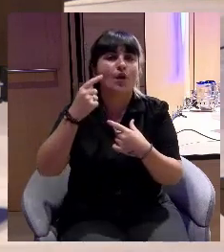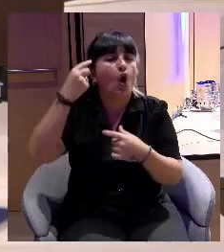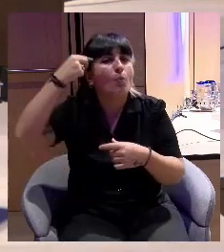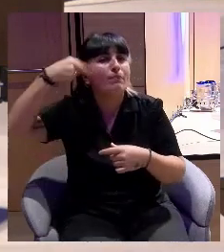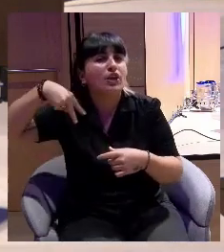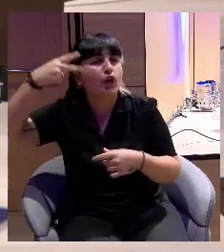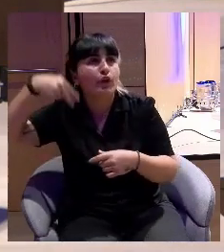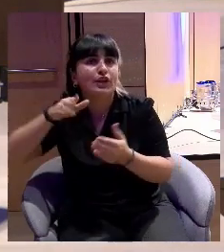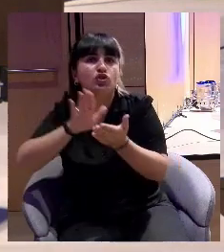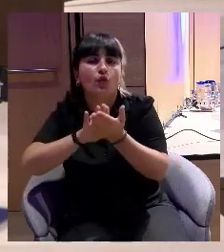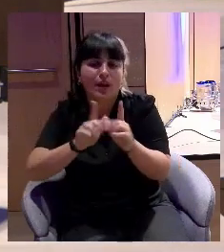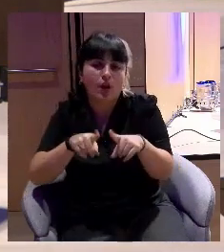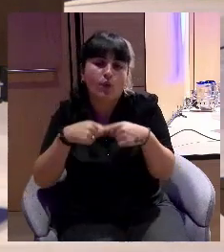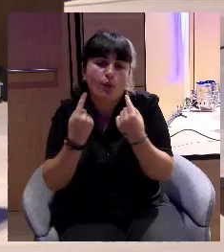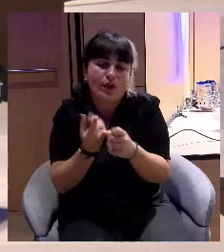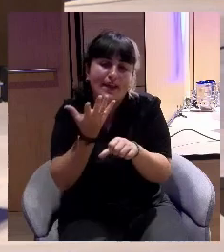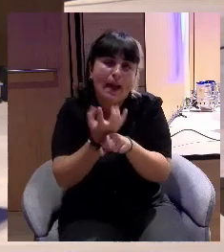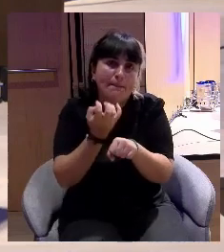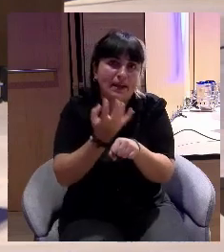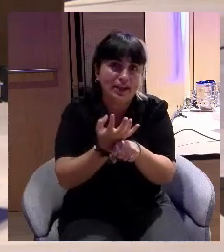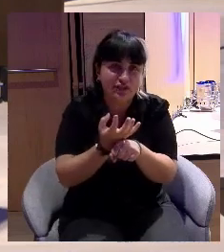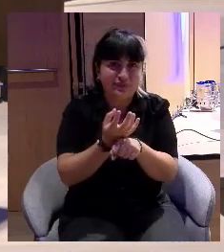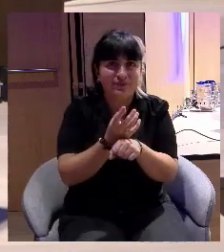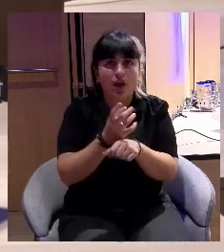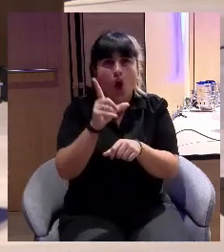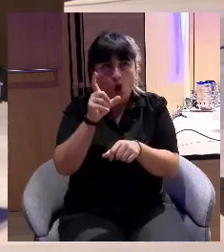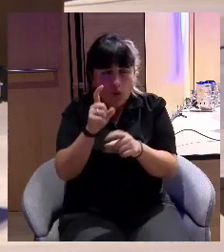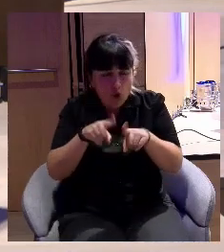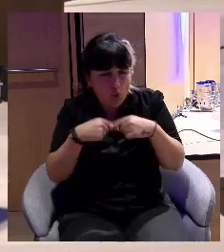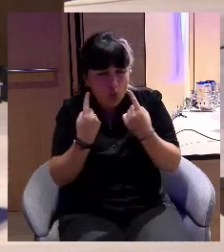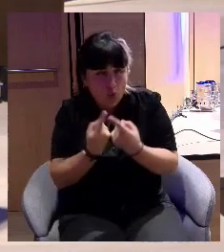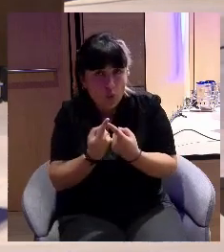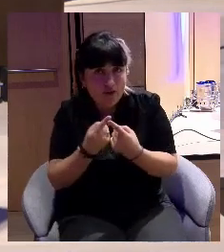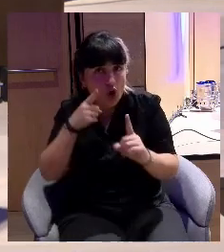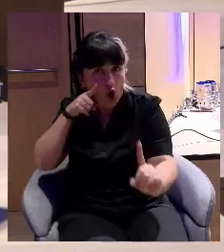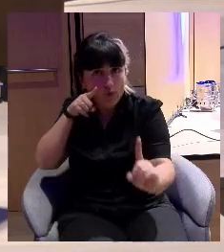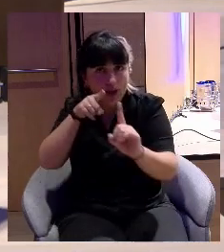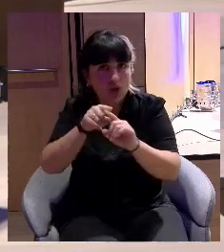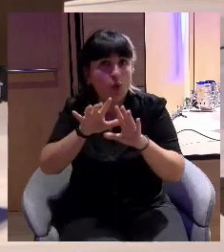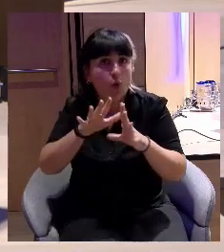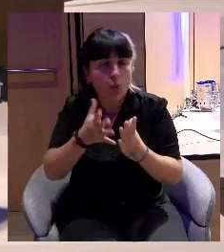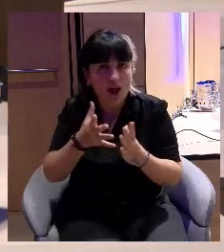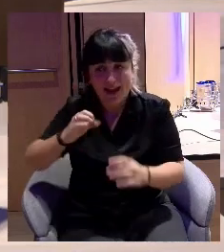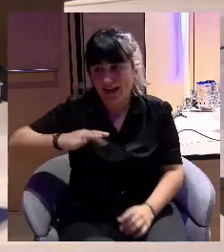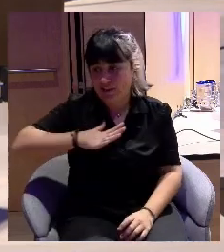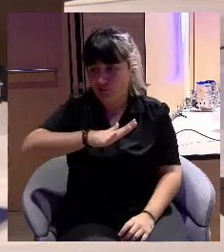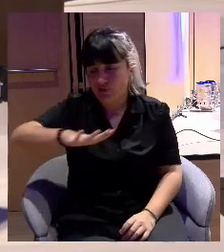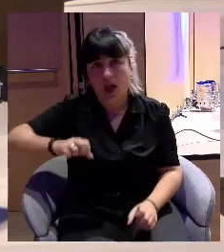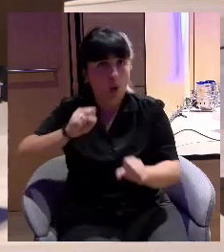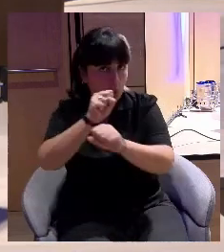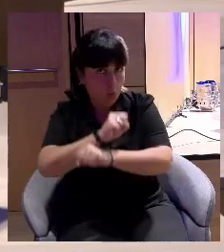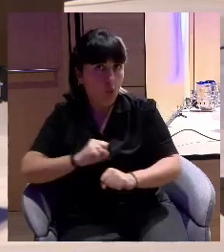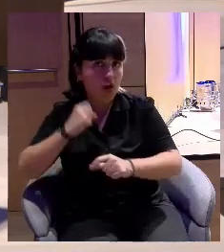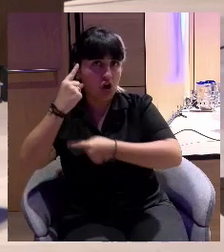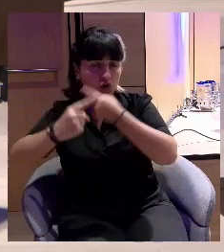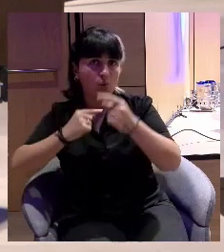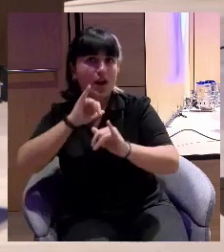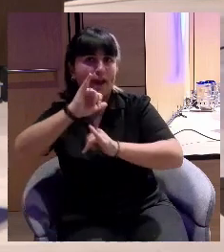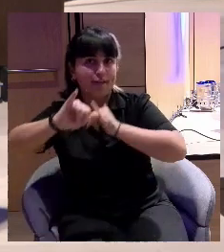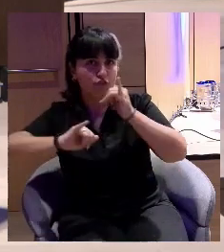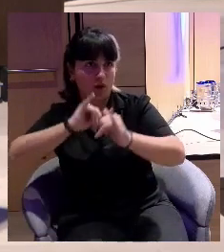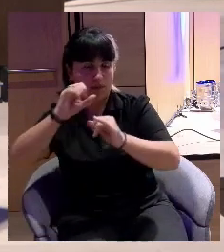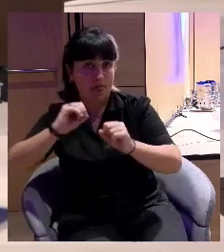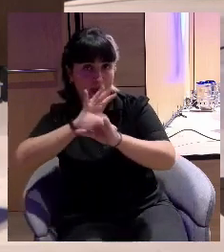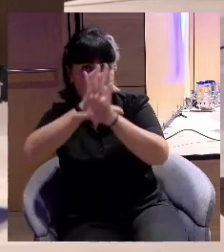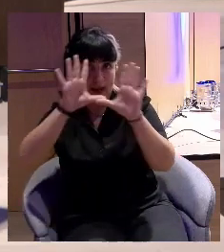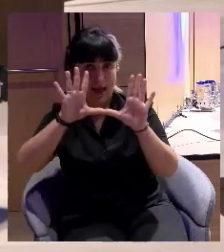objetivo es que las personas se quieran informar, que les interesen las propuestas, que se apasionen, que las comparen, y después lo hacen sobre la herramienta, si ponen like